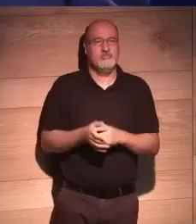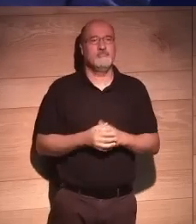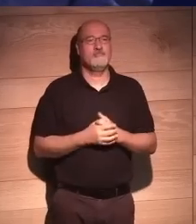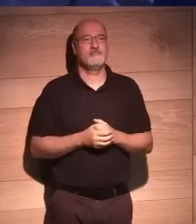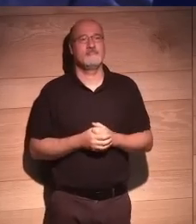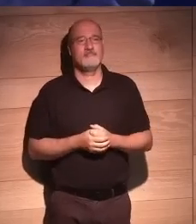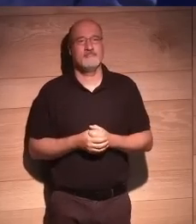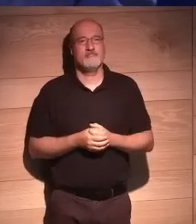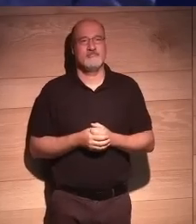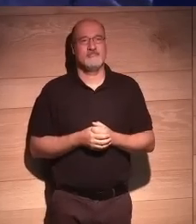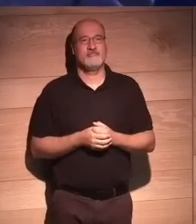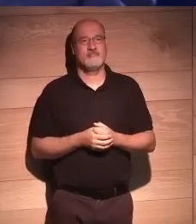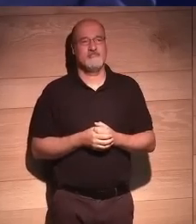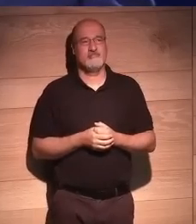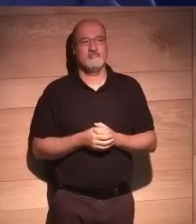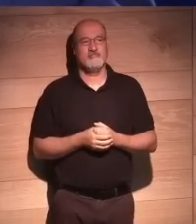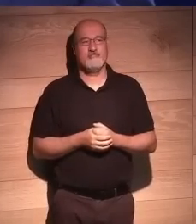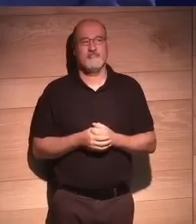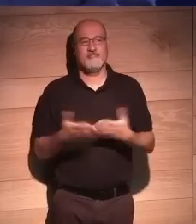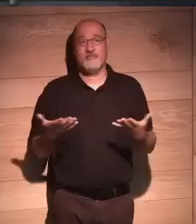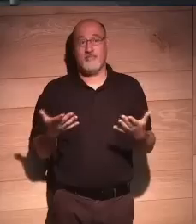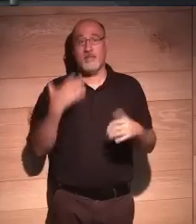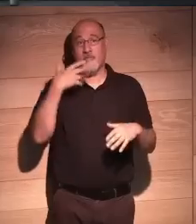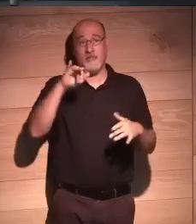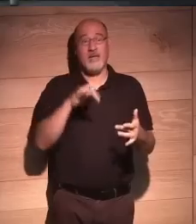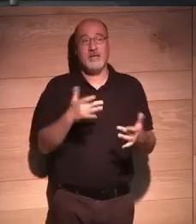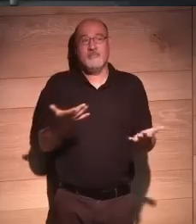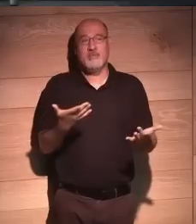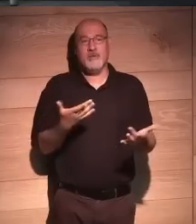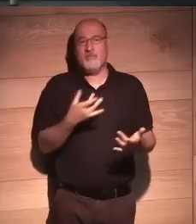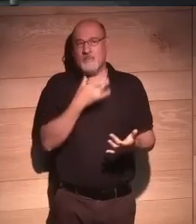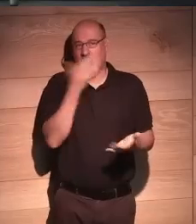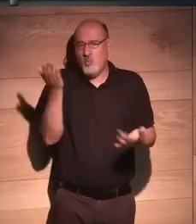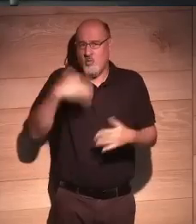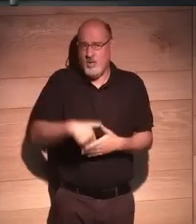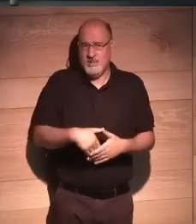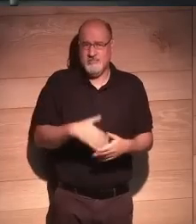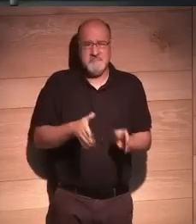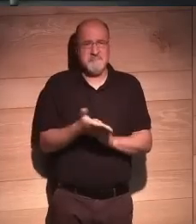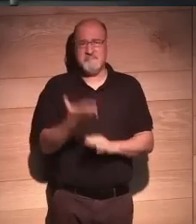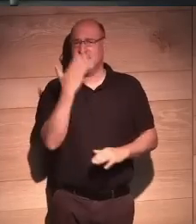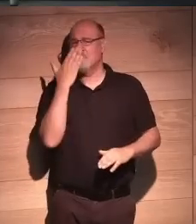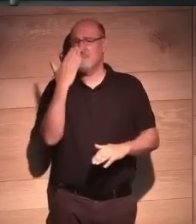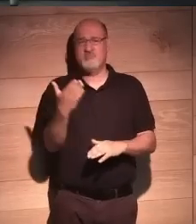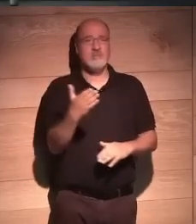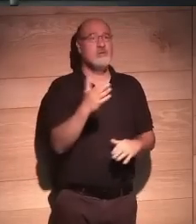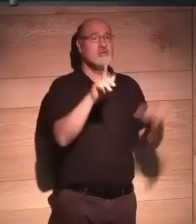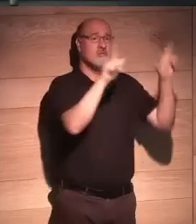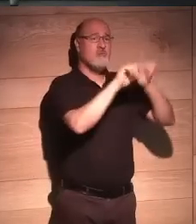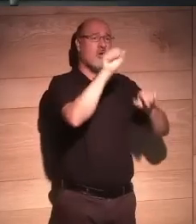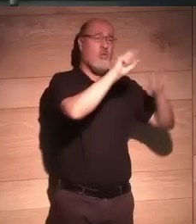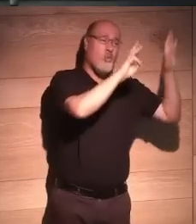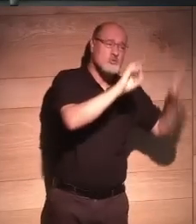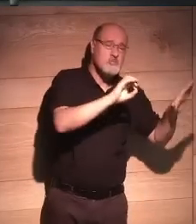que está Lo pasando, ruedan primero de sin hablar de la manches, luego tele canalla. como algo sin pudor, yo eso también lo echo de menos. Porque en los 80 la gente podía decir,